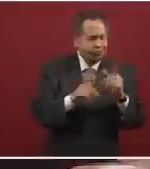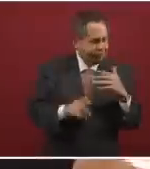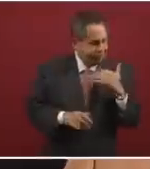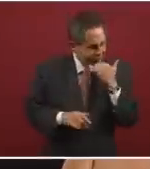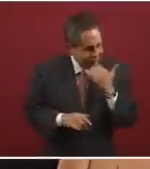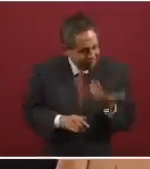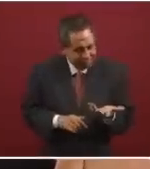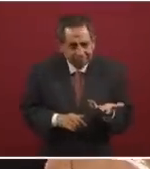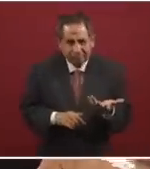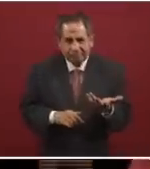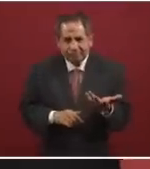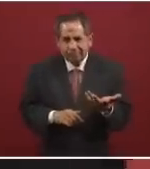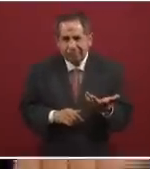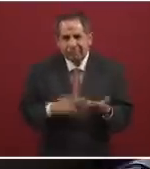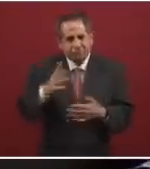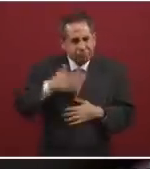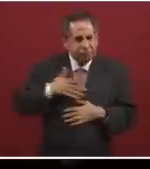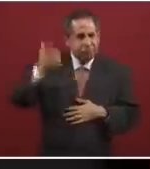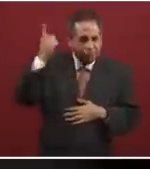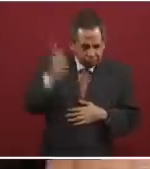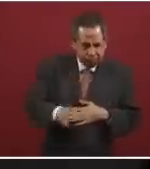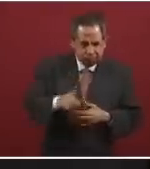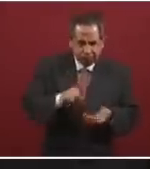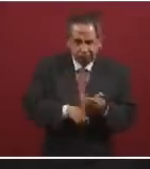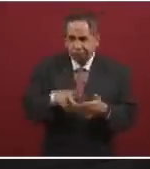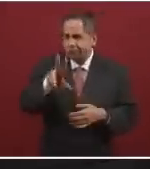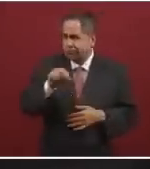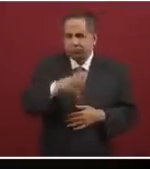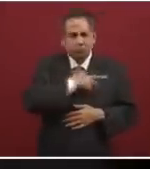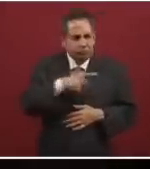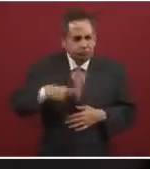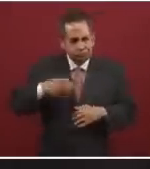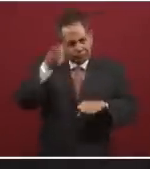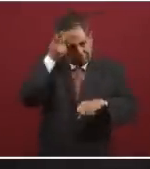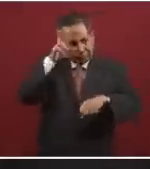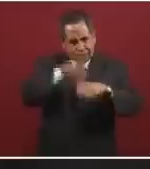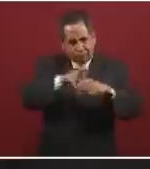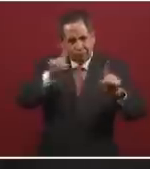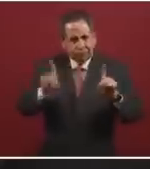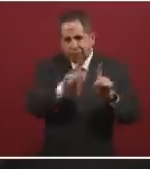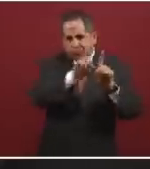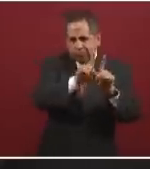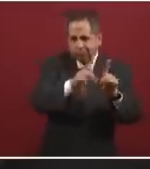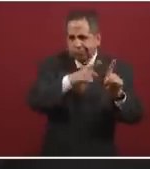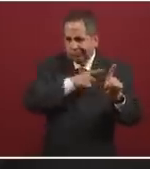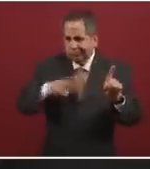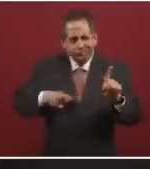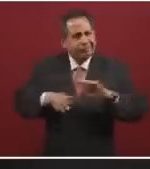cuando la instrucción es que no existan los directores adjuntos.